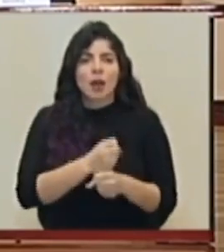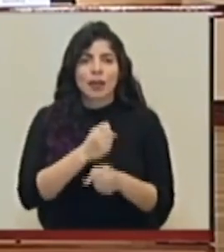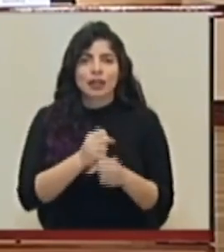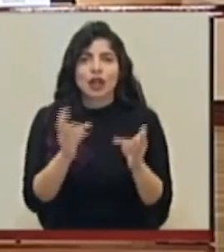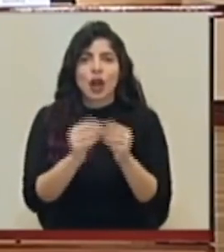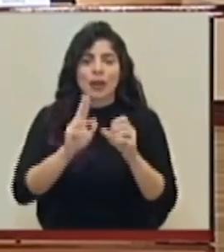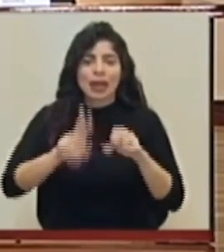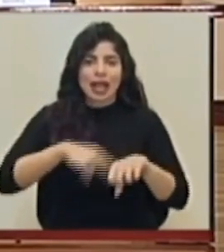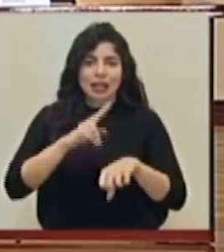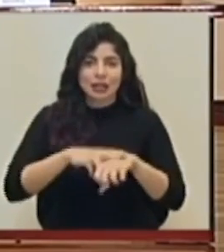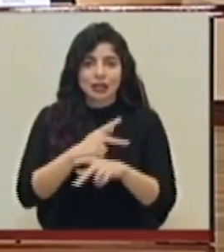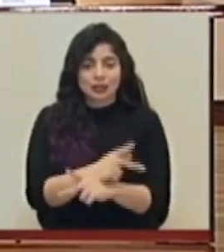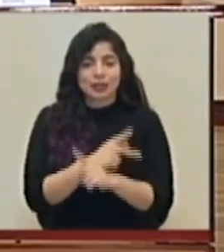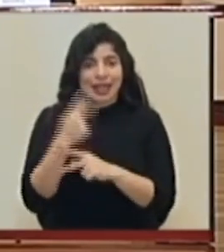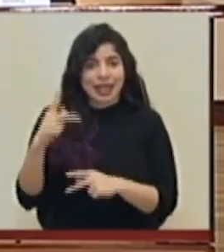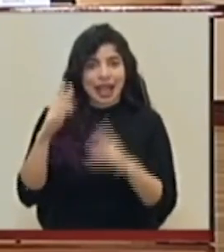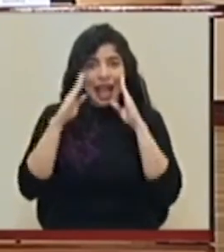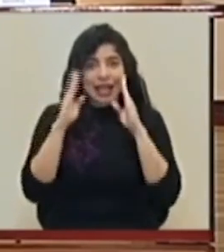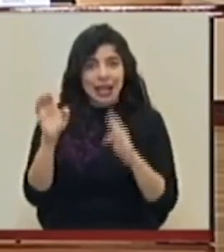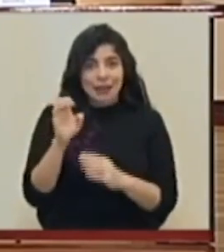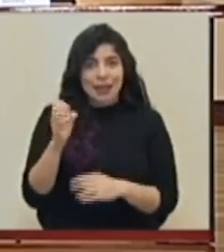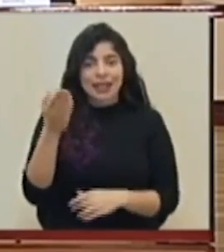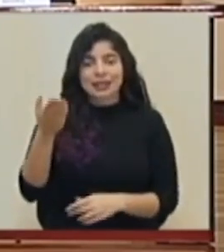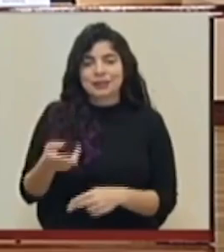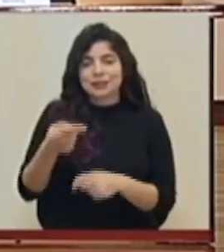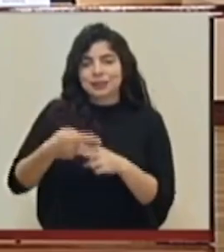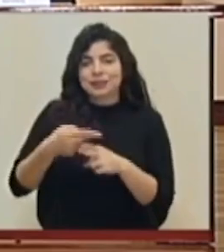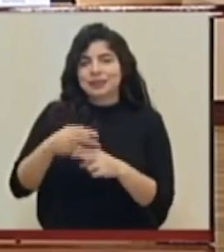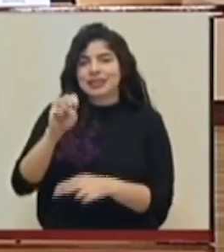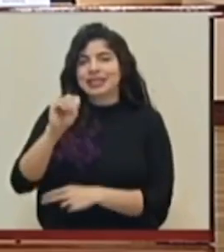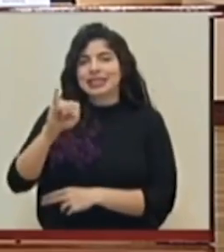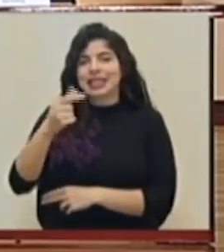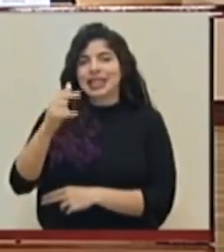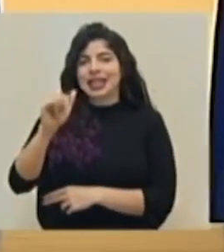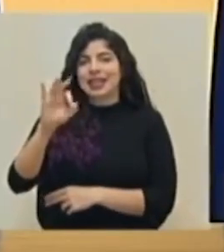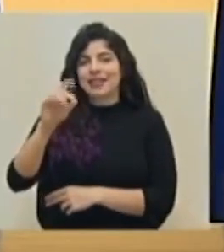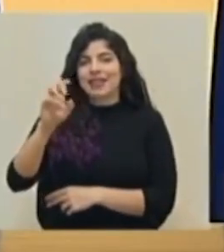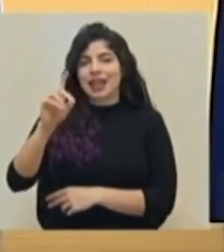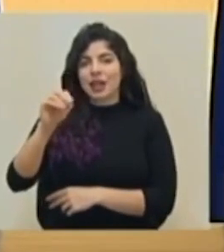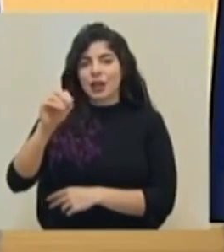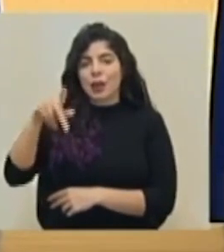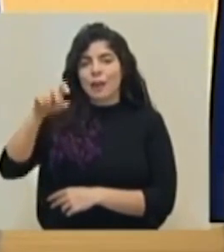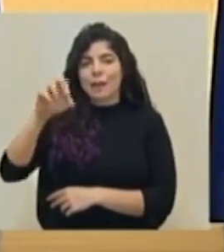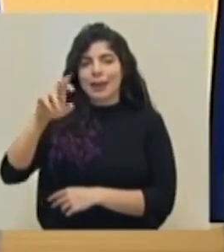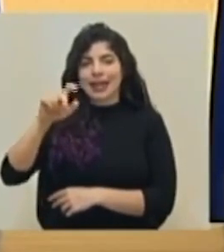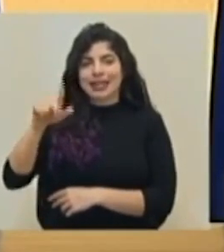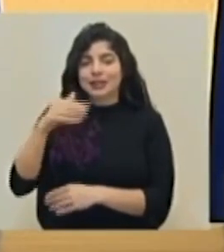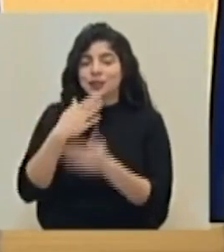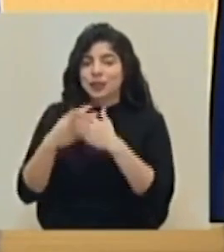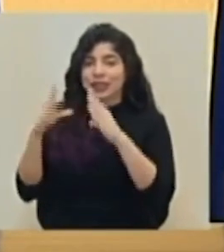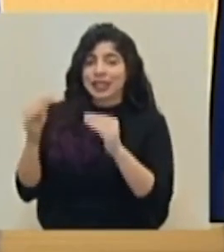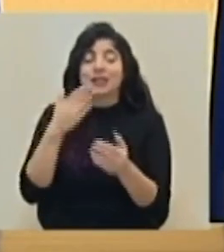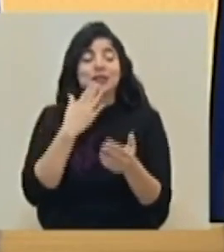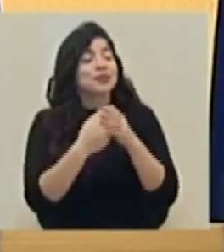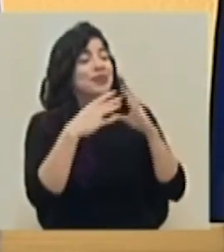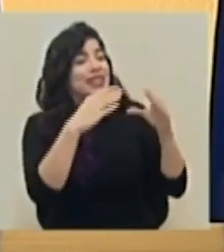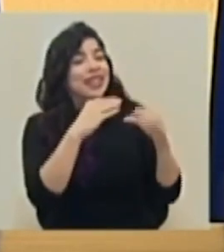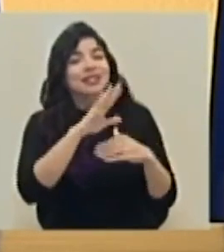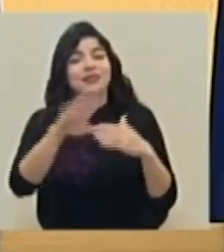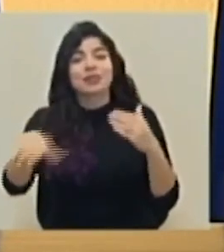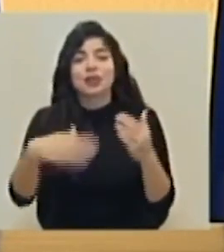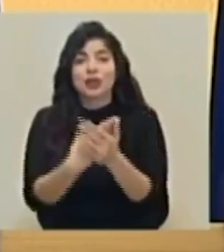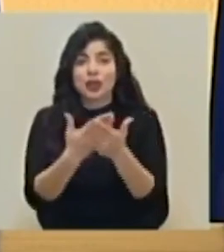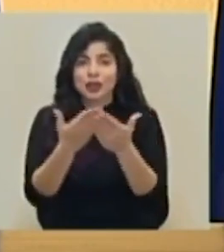Nacional de Prevención de Riesgos y Atención de Emergencias, el señor Sigifredo Pérez. Muy buenas tardes. Muy buenas tardes a todos